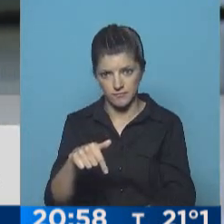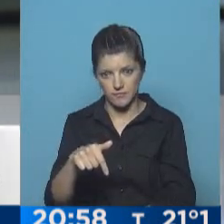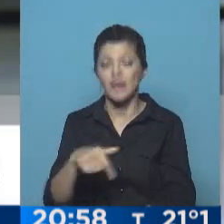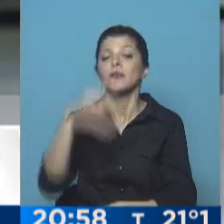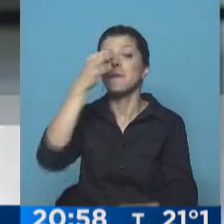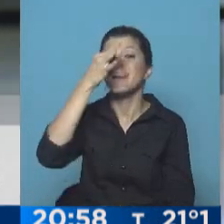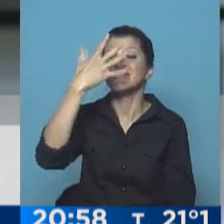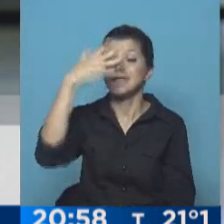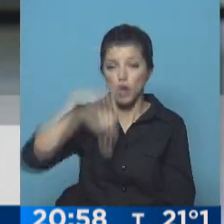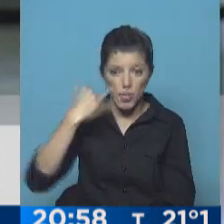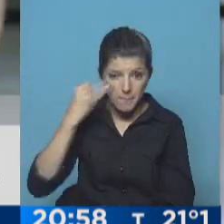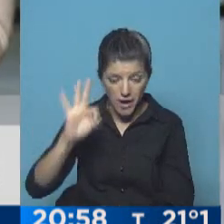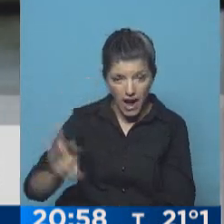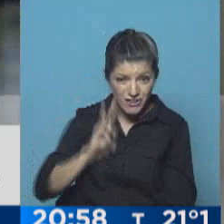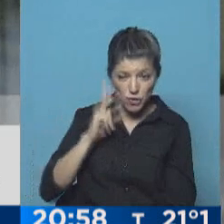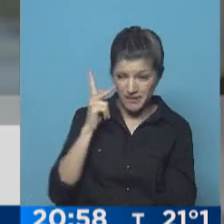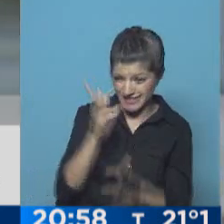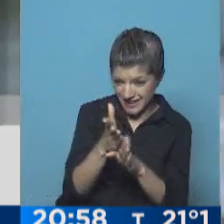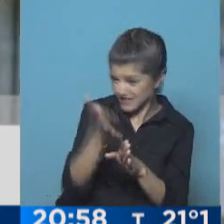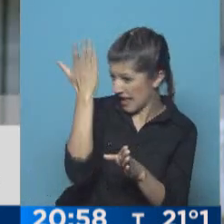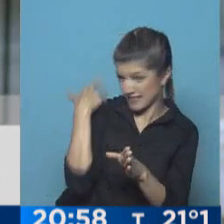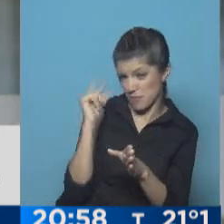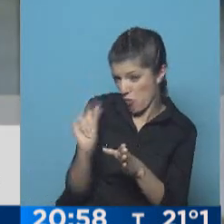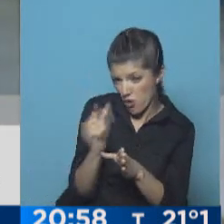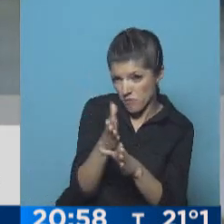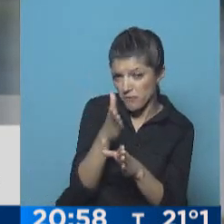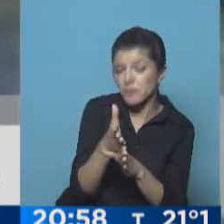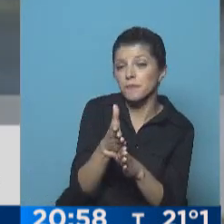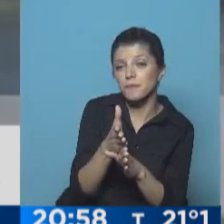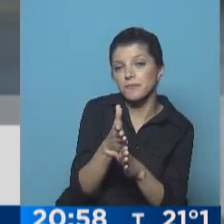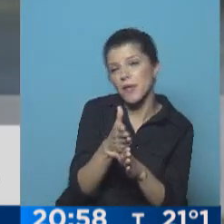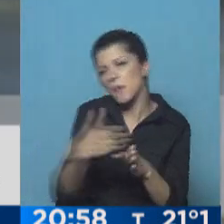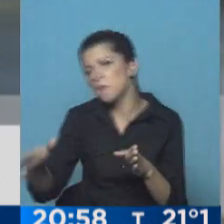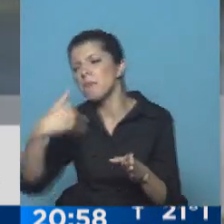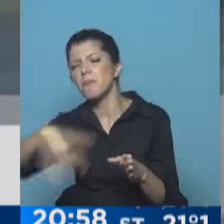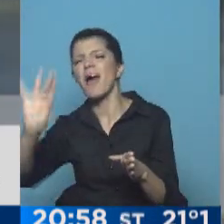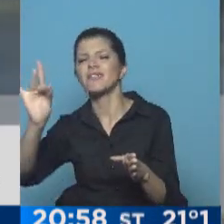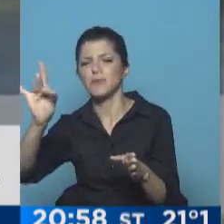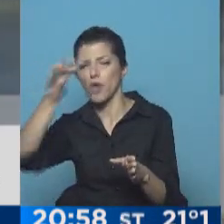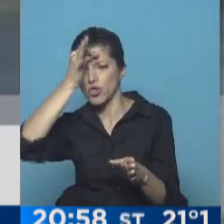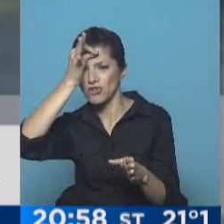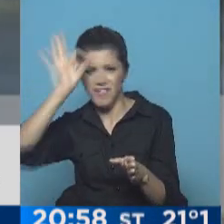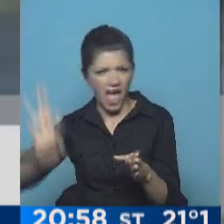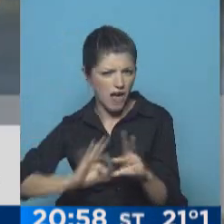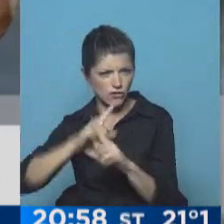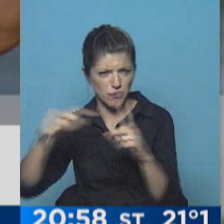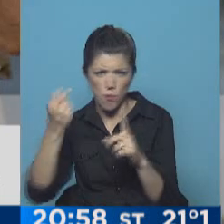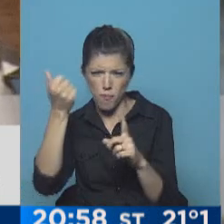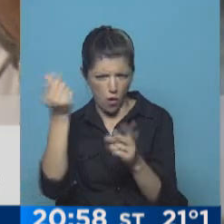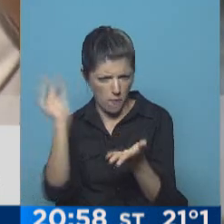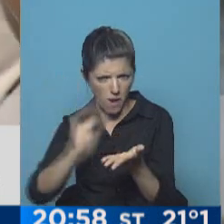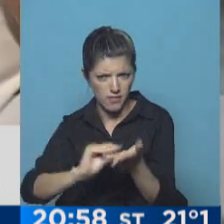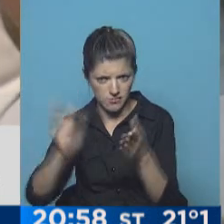25 de mayo del 2003 no tanto va a ser apenas en diciembre 12 años y medio un poquito